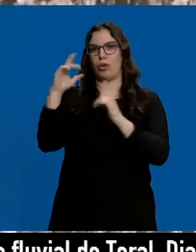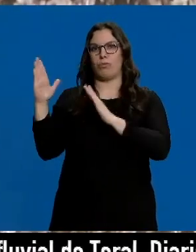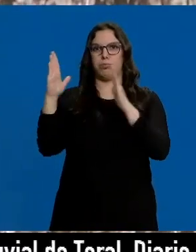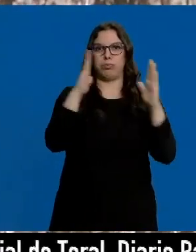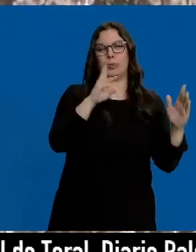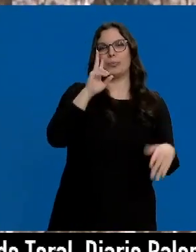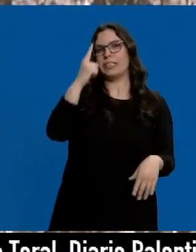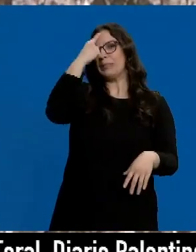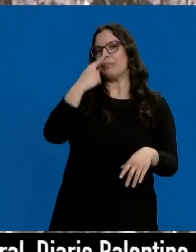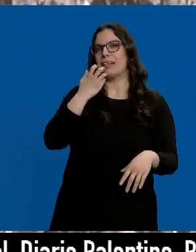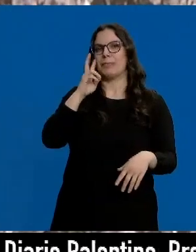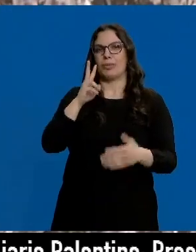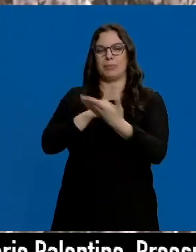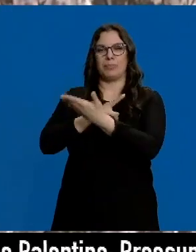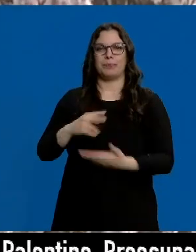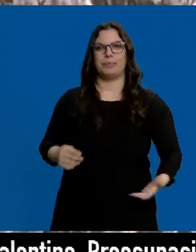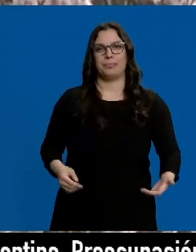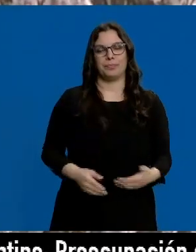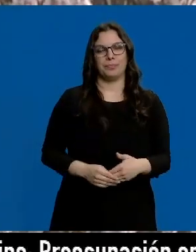regalan imágenes como estas.